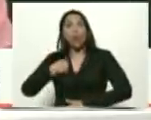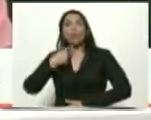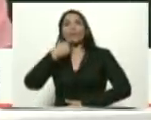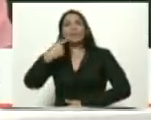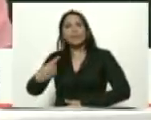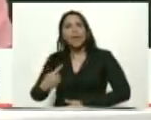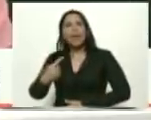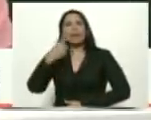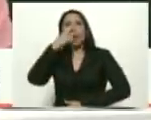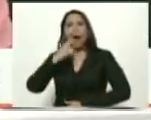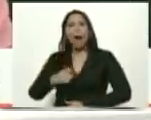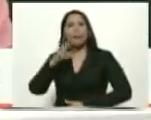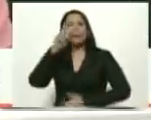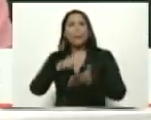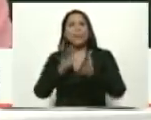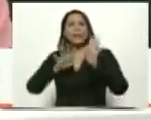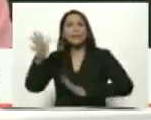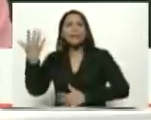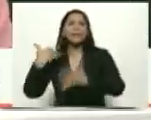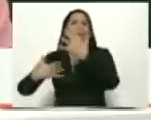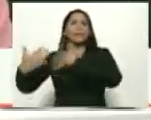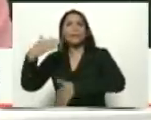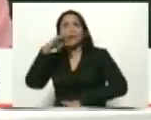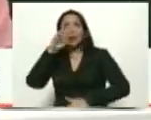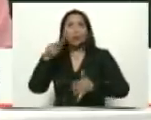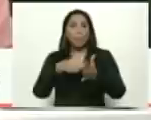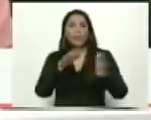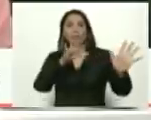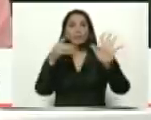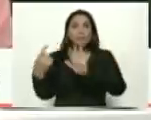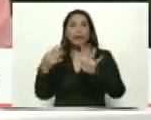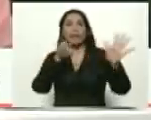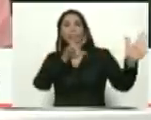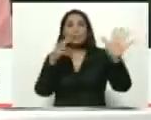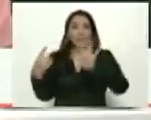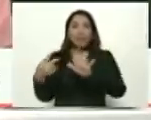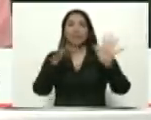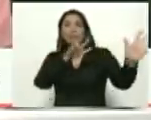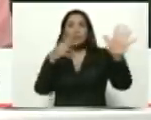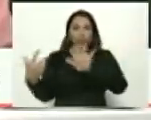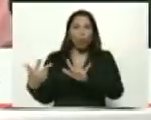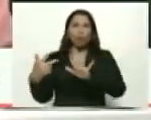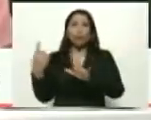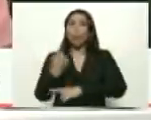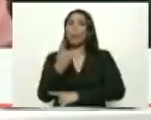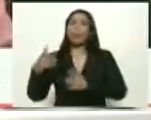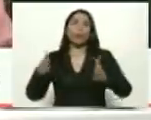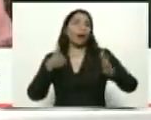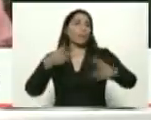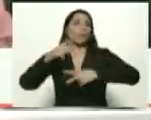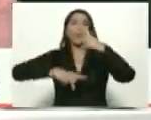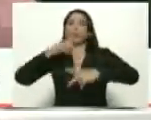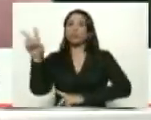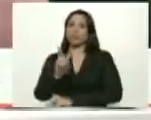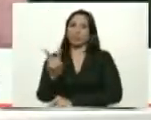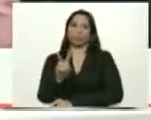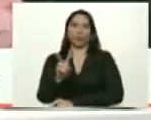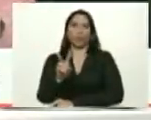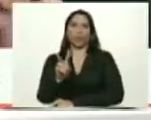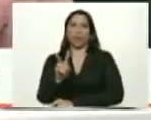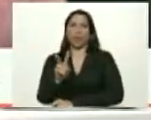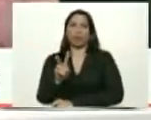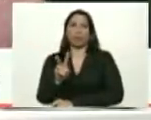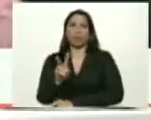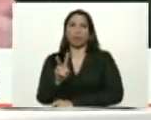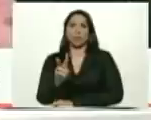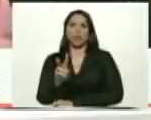año 2015, 16, 17, 18, el único camino es producir en Venezuela. Que para la tierra,